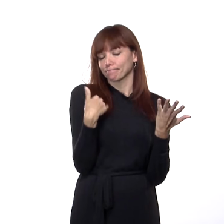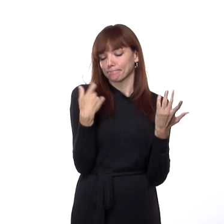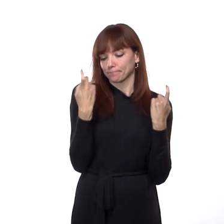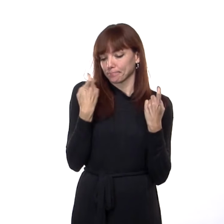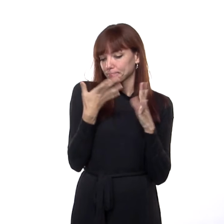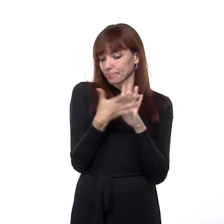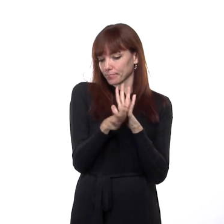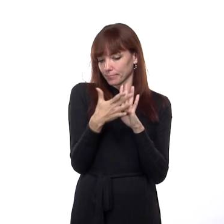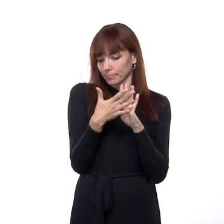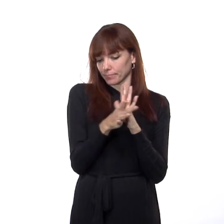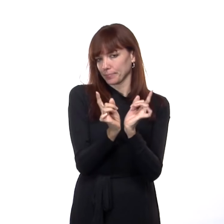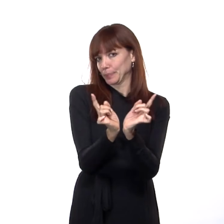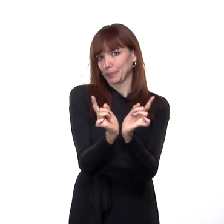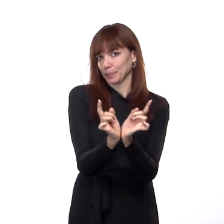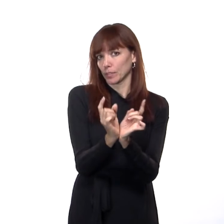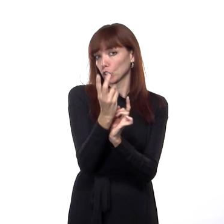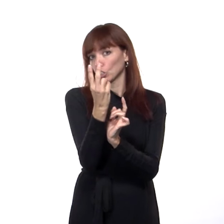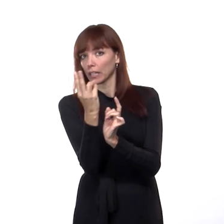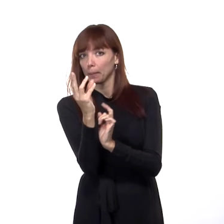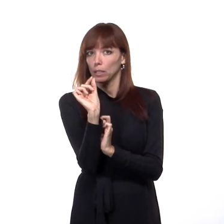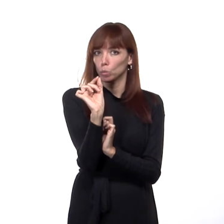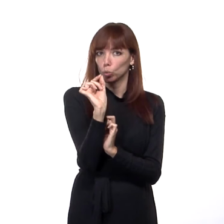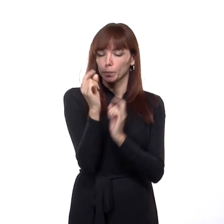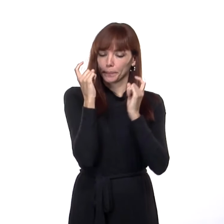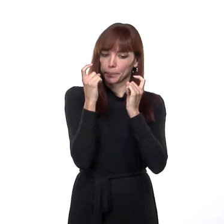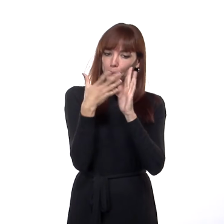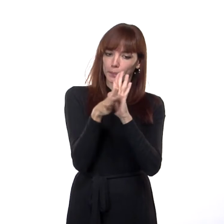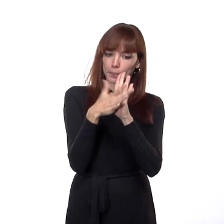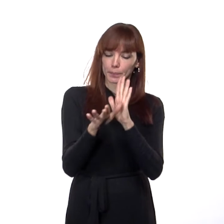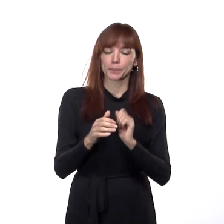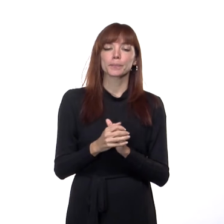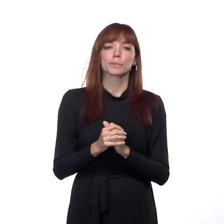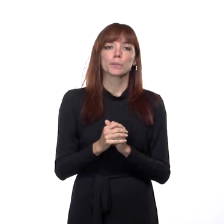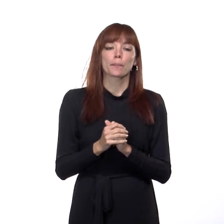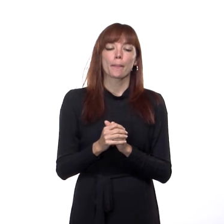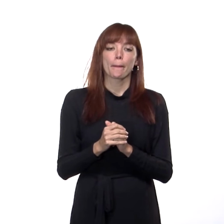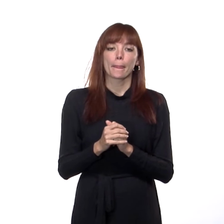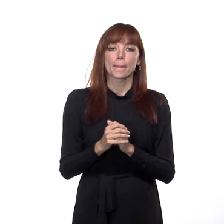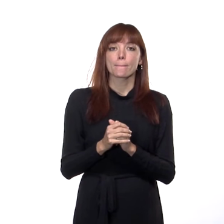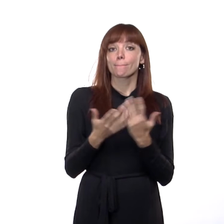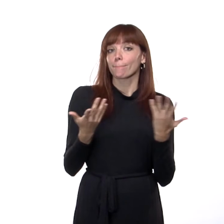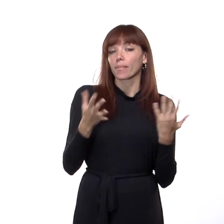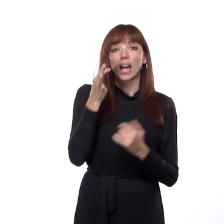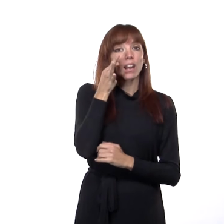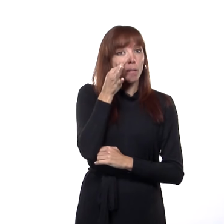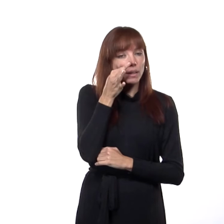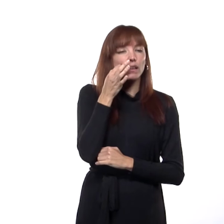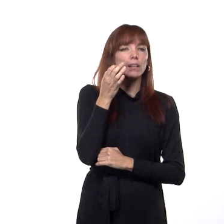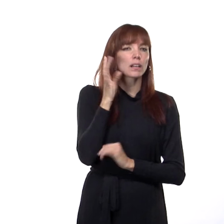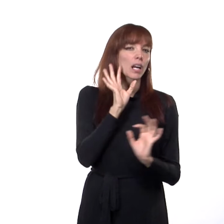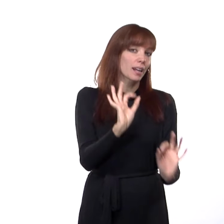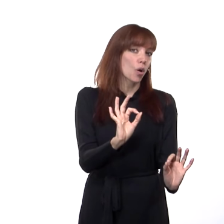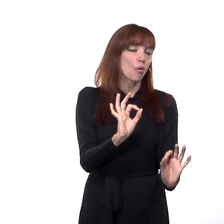durante nada los 23 minutos que me va a tratar de llevar está esta pregunta vale realmente y creo que lo que han